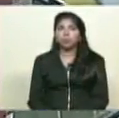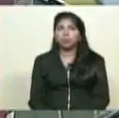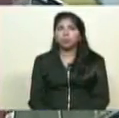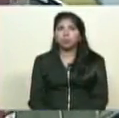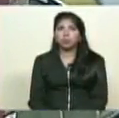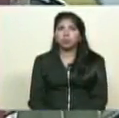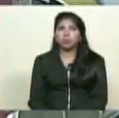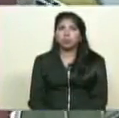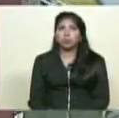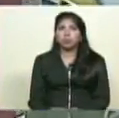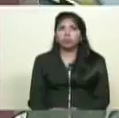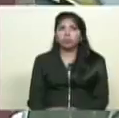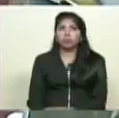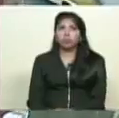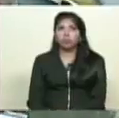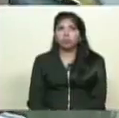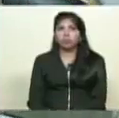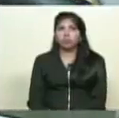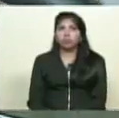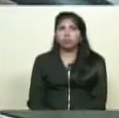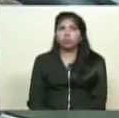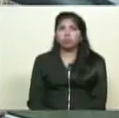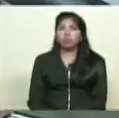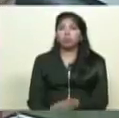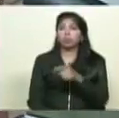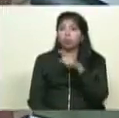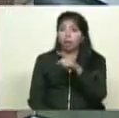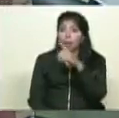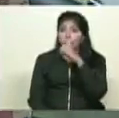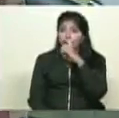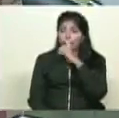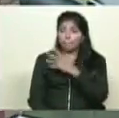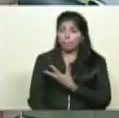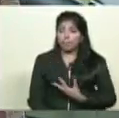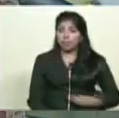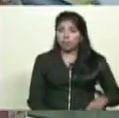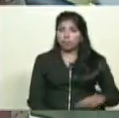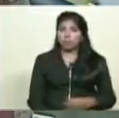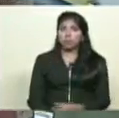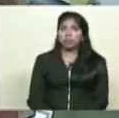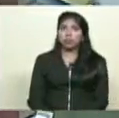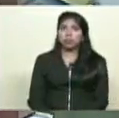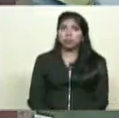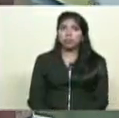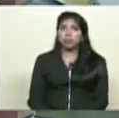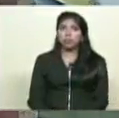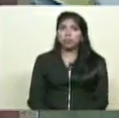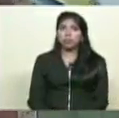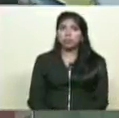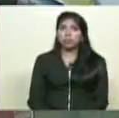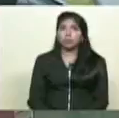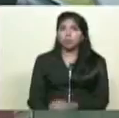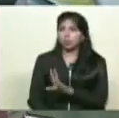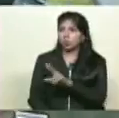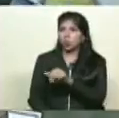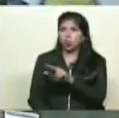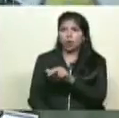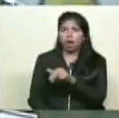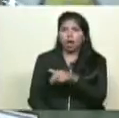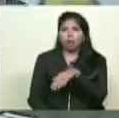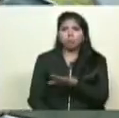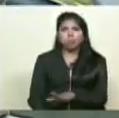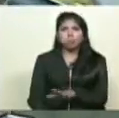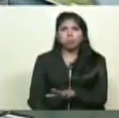Frente a tan difíciles circunstancias, usted, presidente Maduro, presidente obrero, no se detuvo nunca,